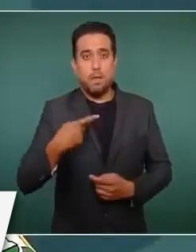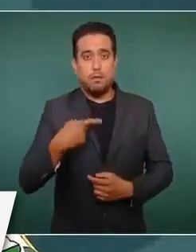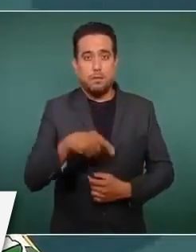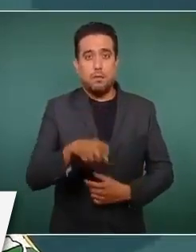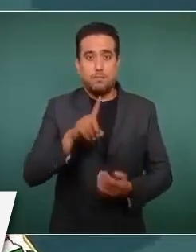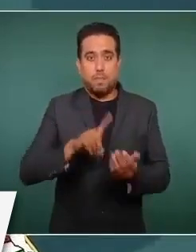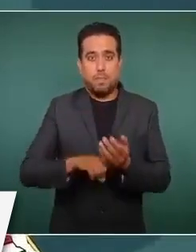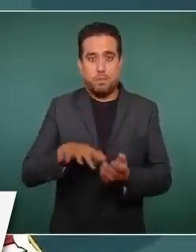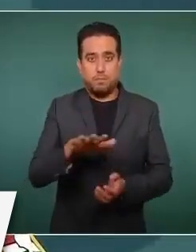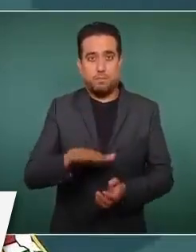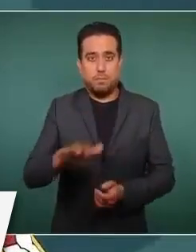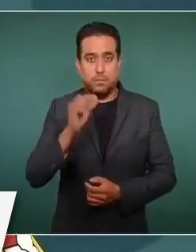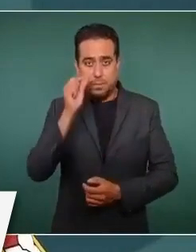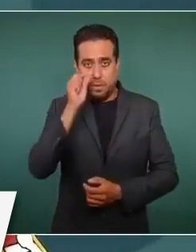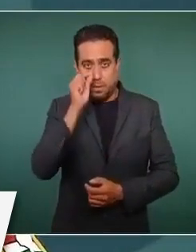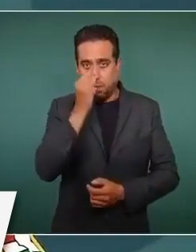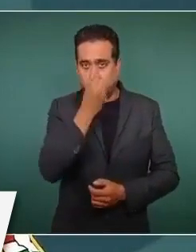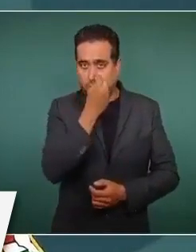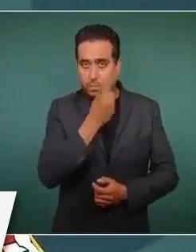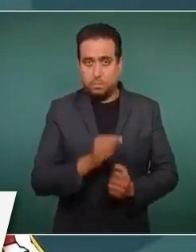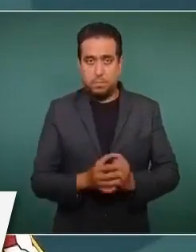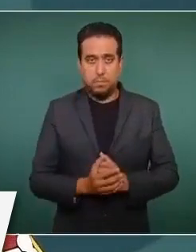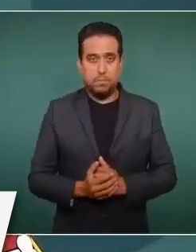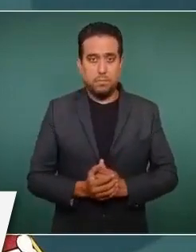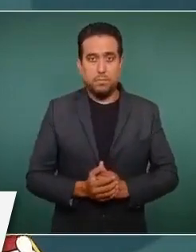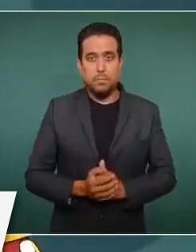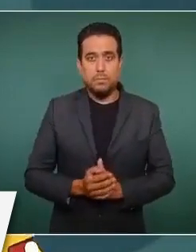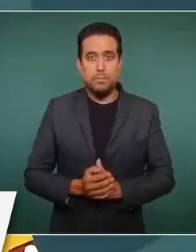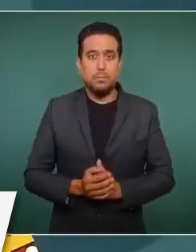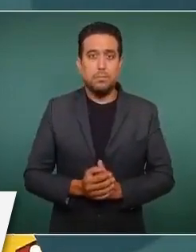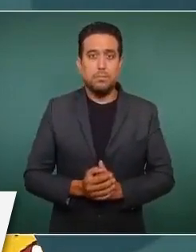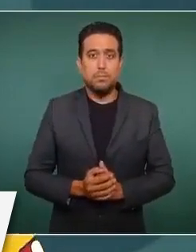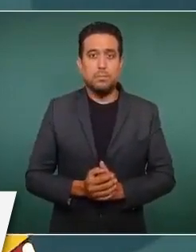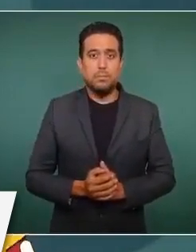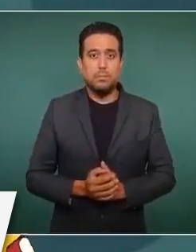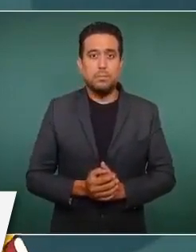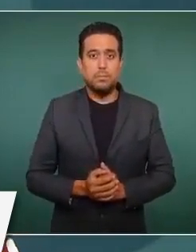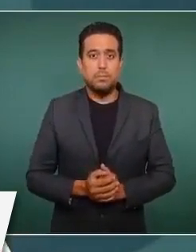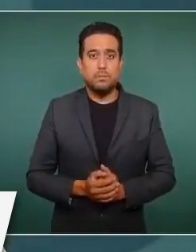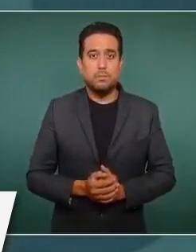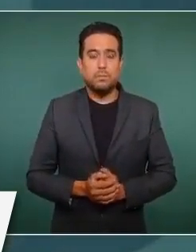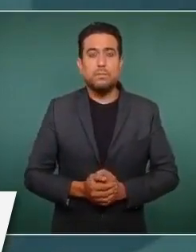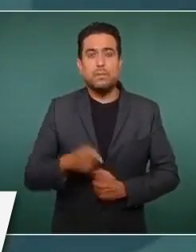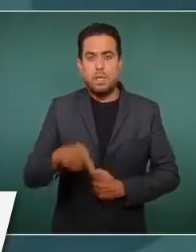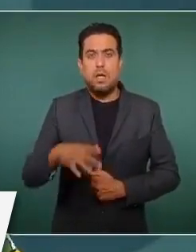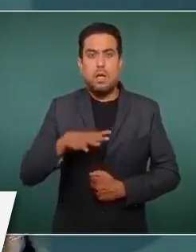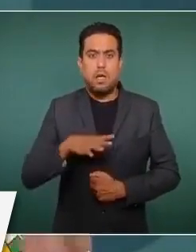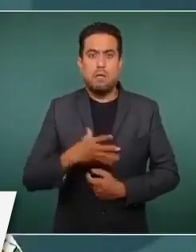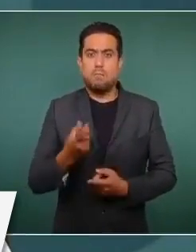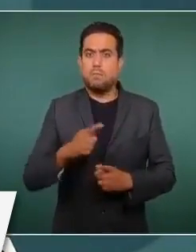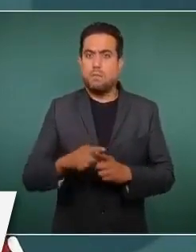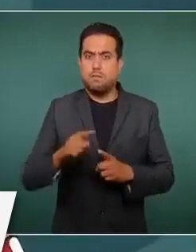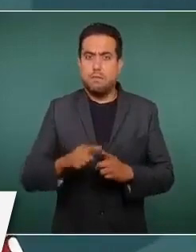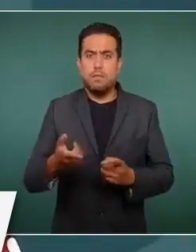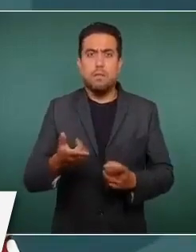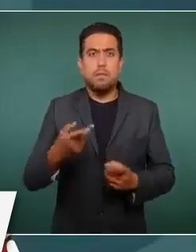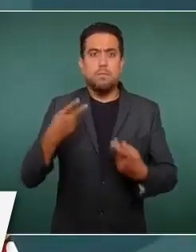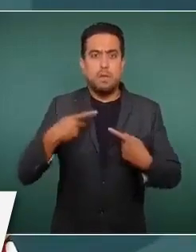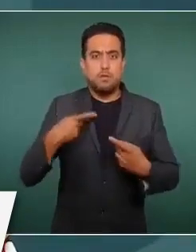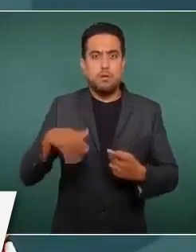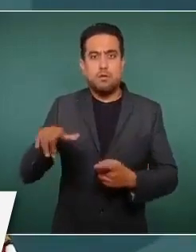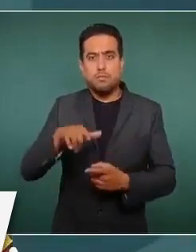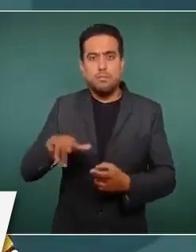instalaciones. Aquí se mantiene digamos el personal de apoyo a toda la estructura